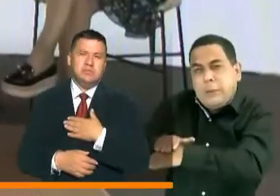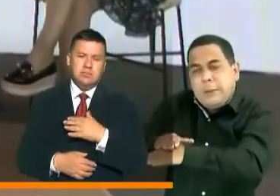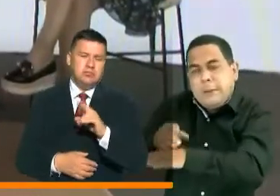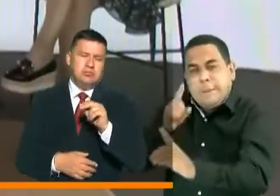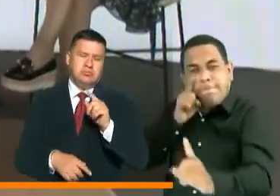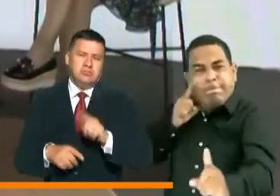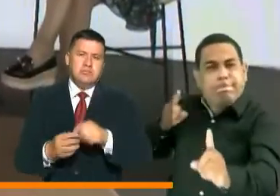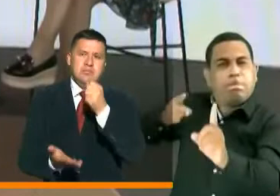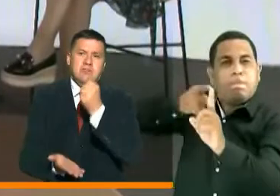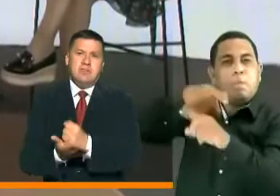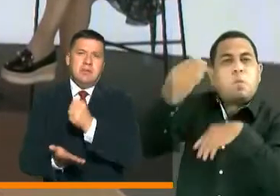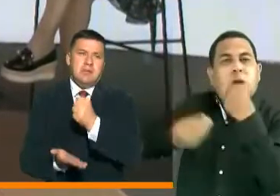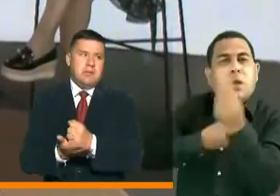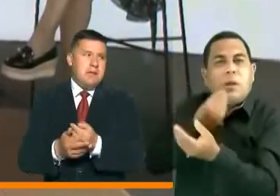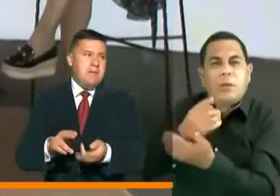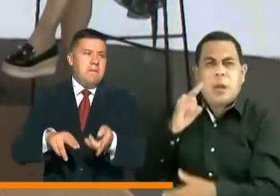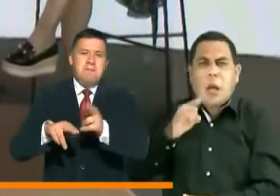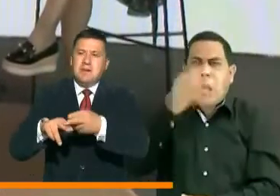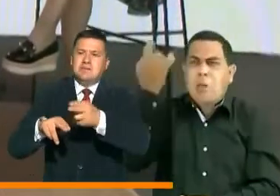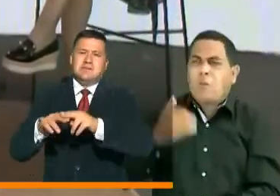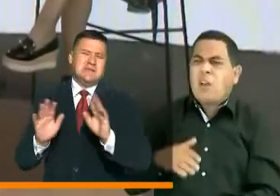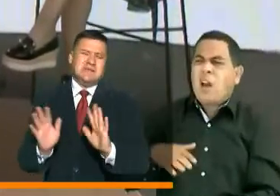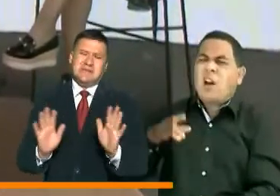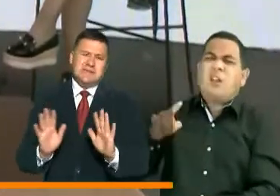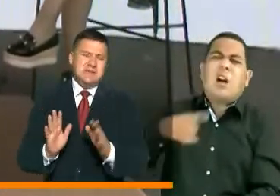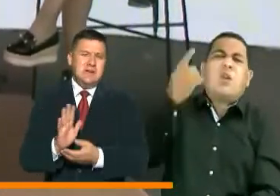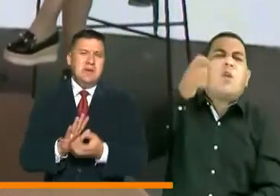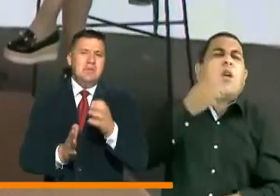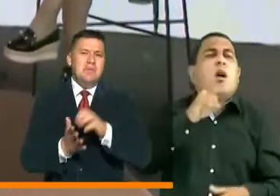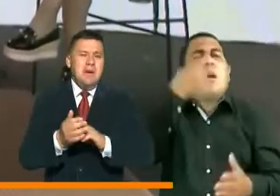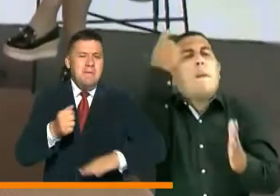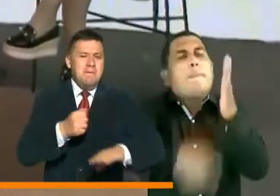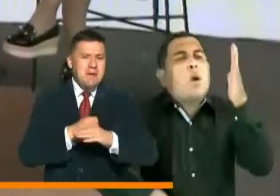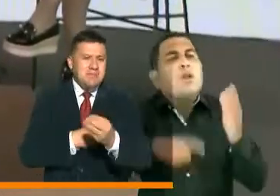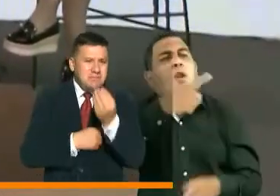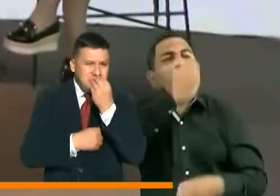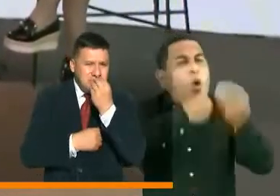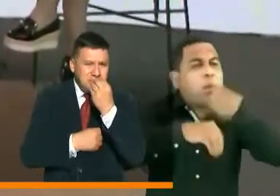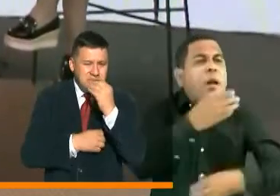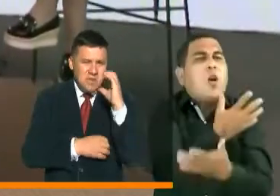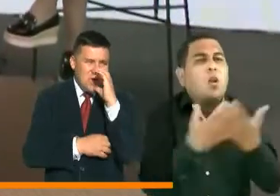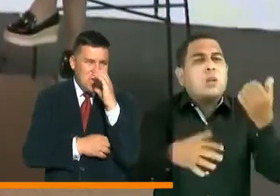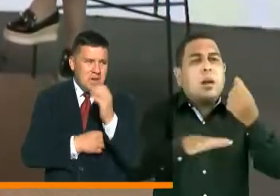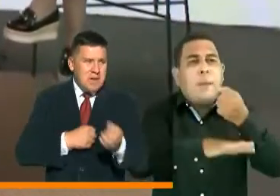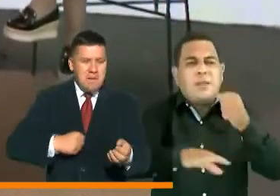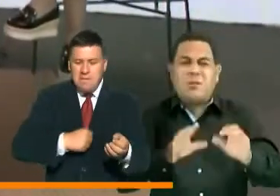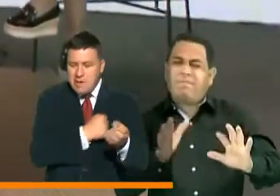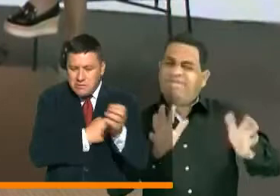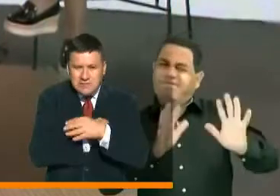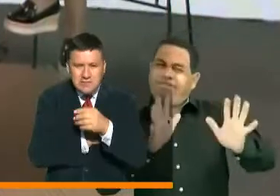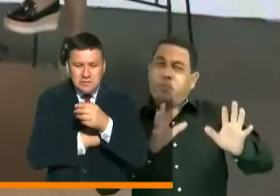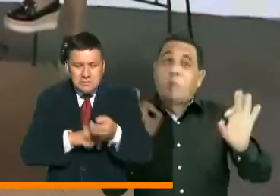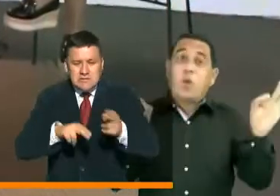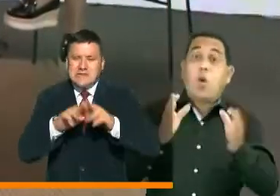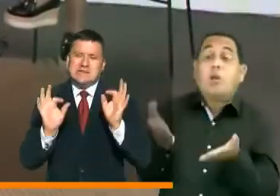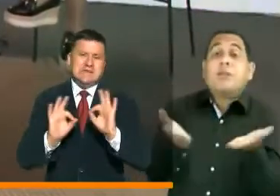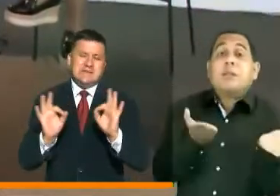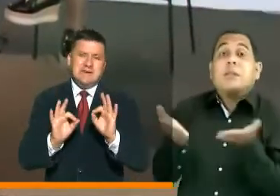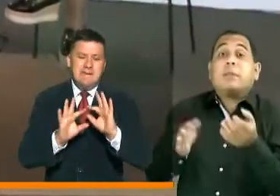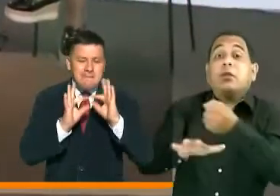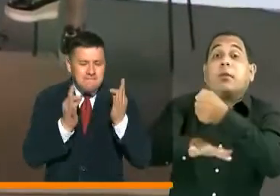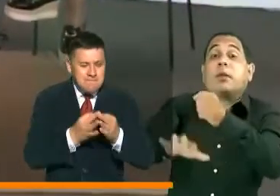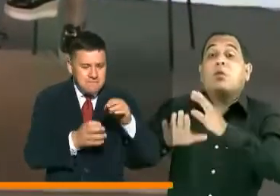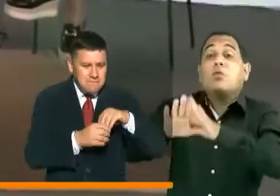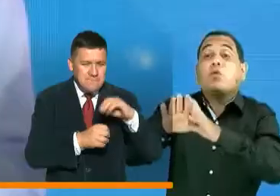no impongamos ningún gravamen a los productos básicos de la alimentación colombiana y a los servicios básicos de la